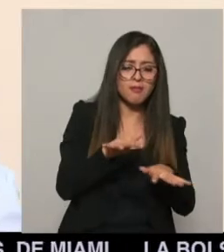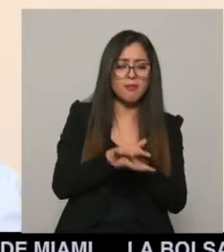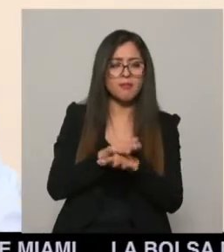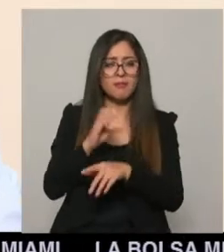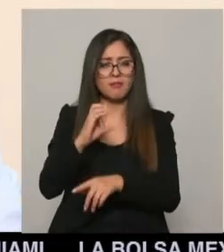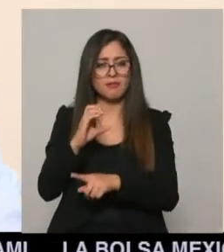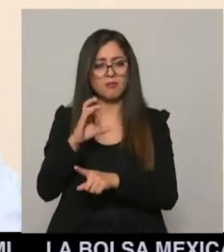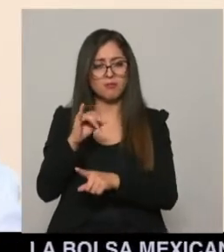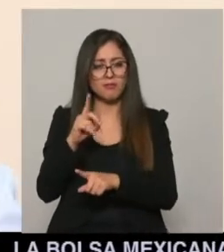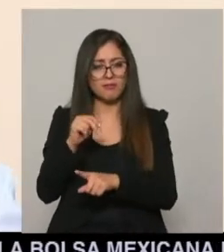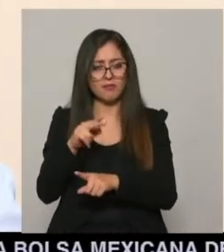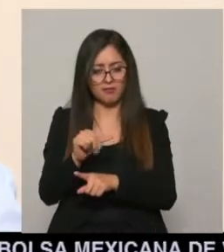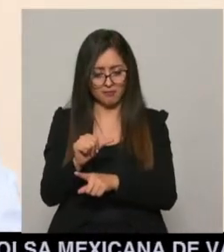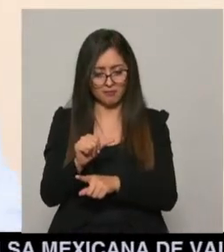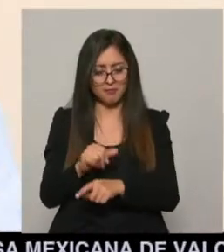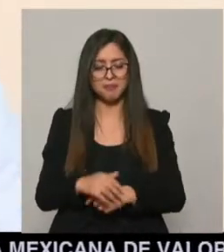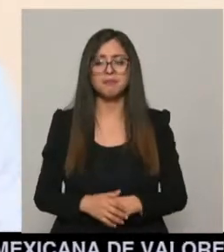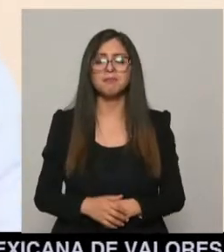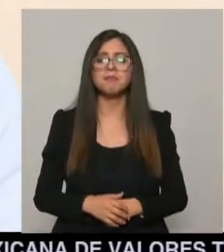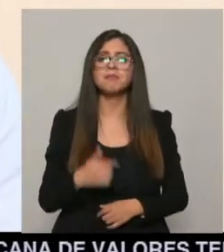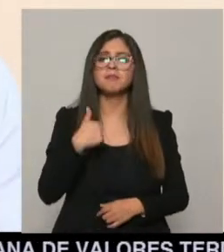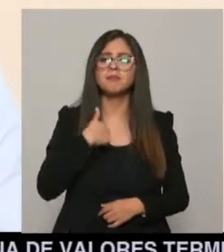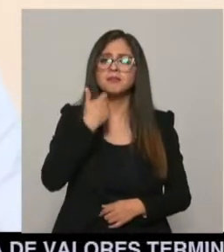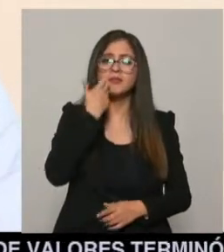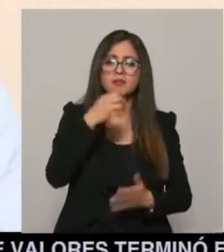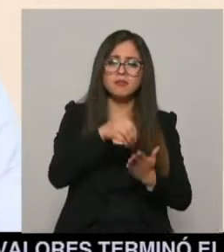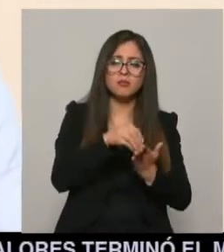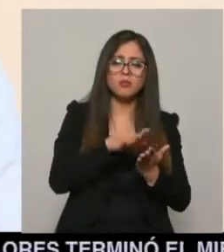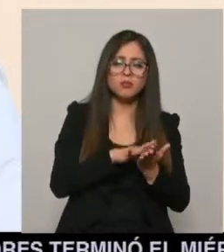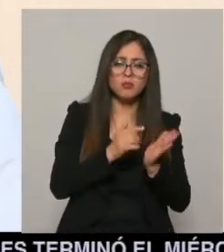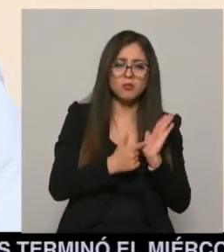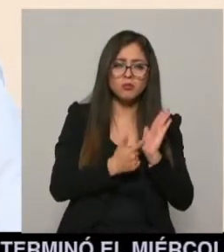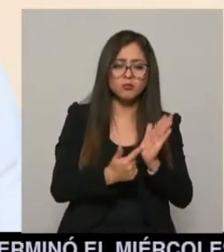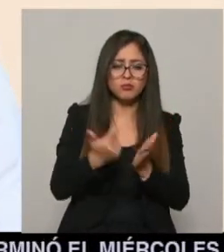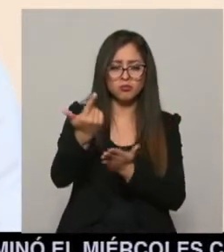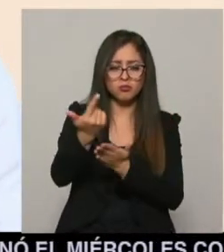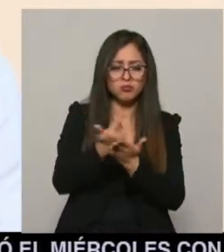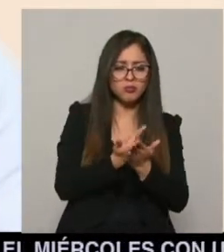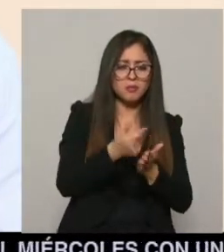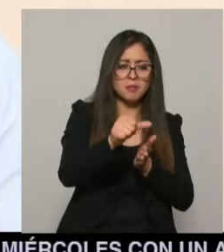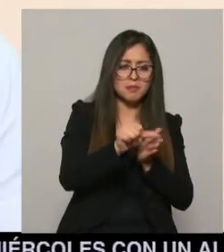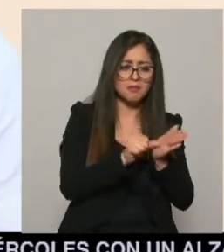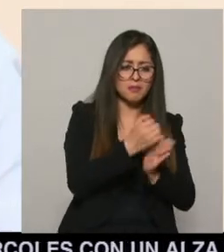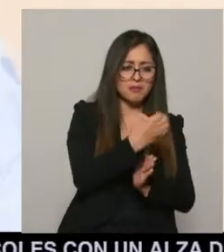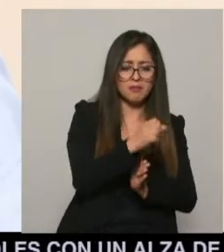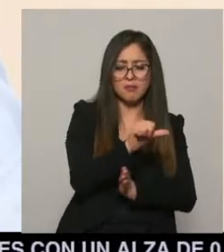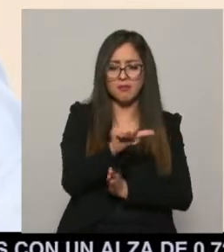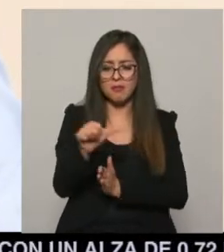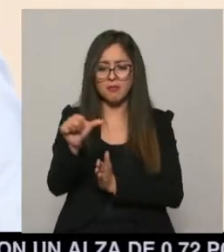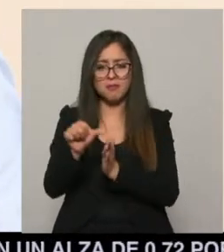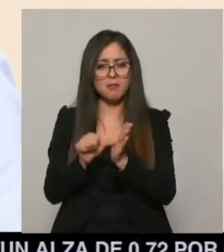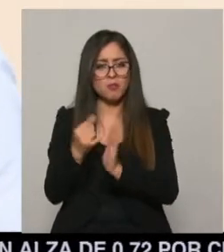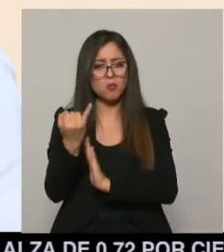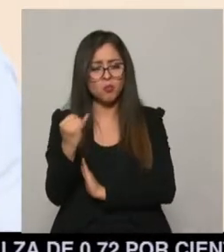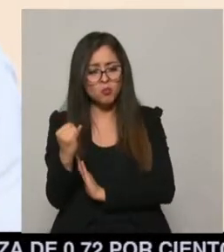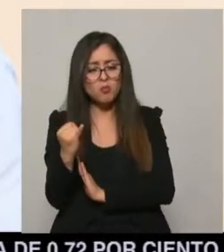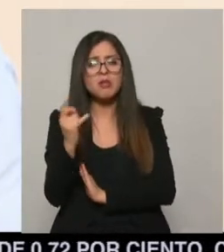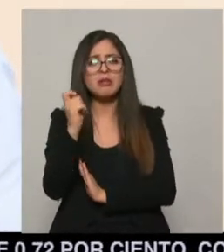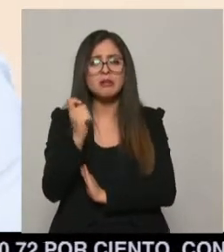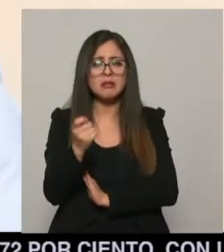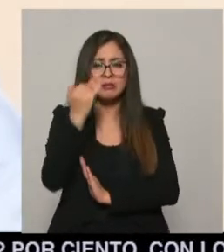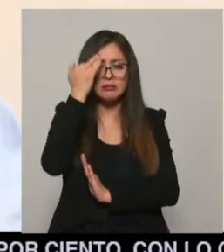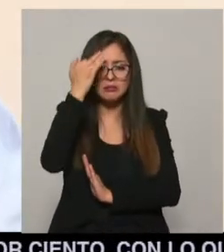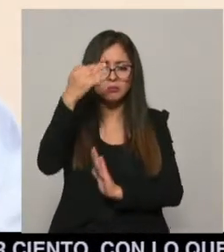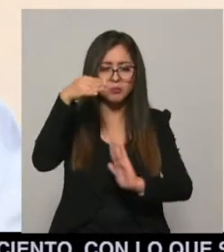las estadísticas que nosotros tenemos de enero al mes de julio generan una tendencia a la baja, sobre todo